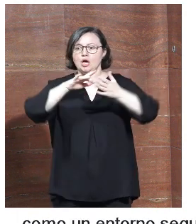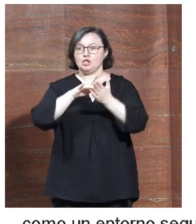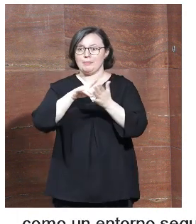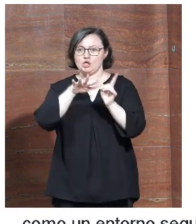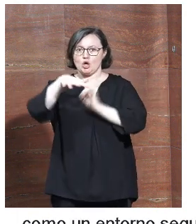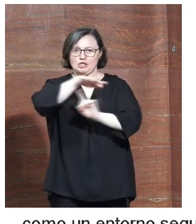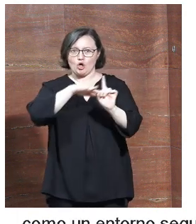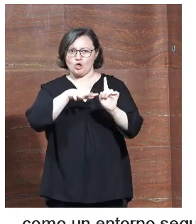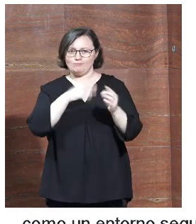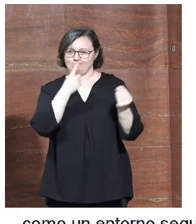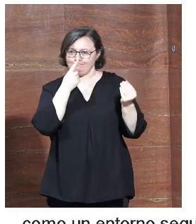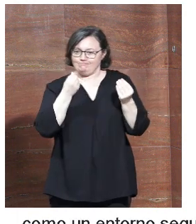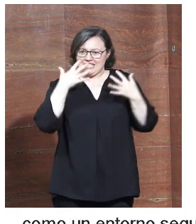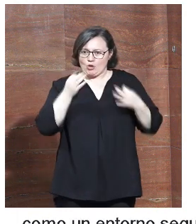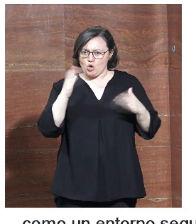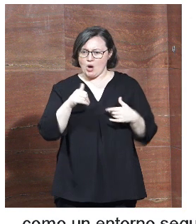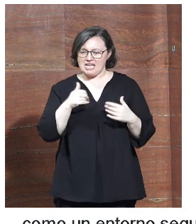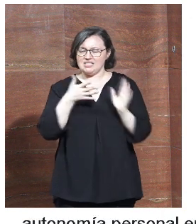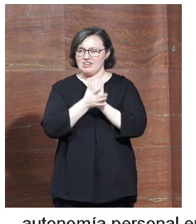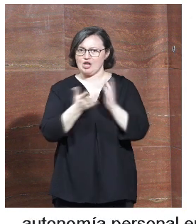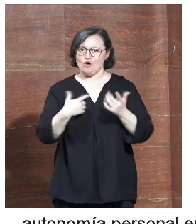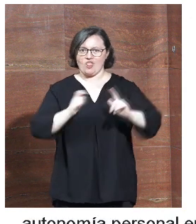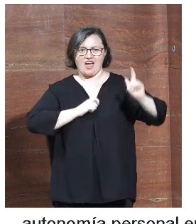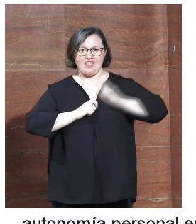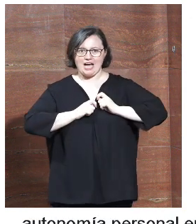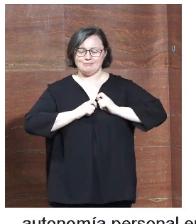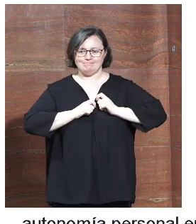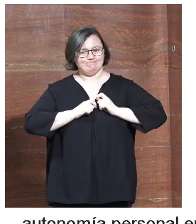entorno como seguro, me estaré limitando, ¿no?